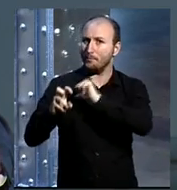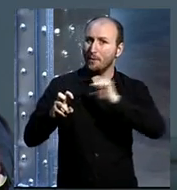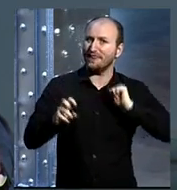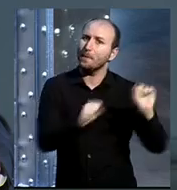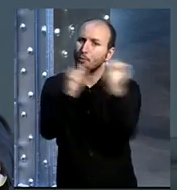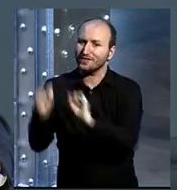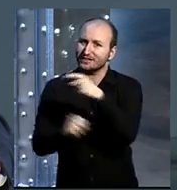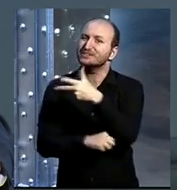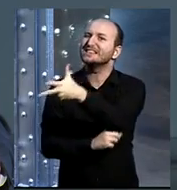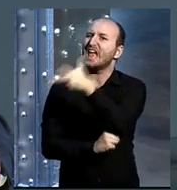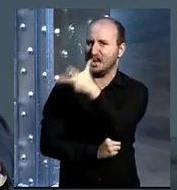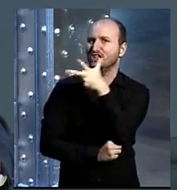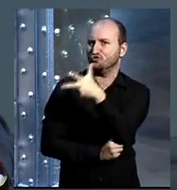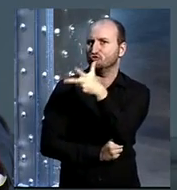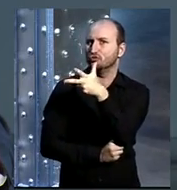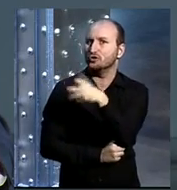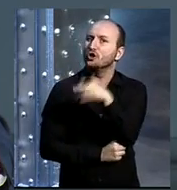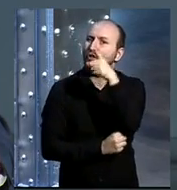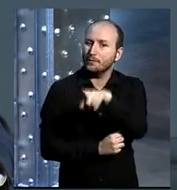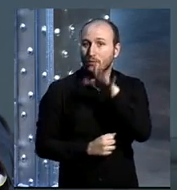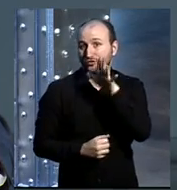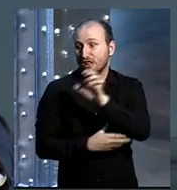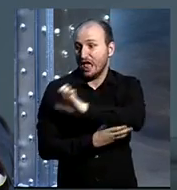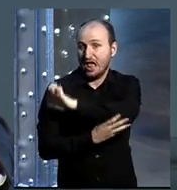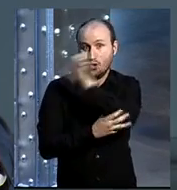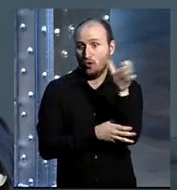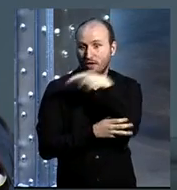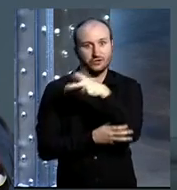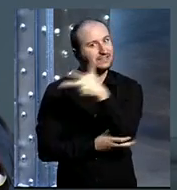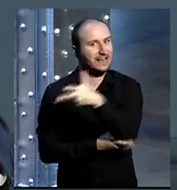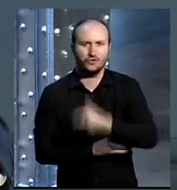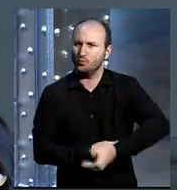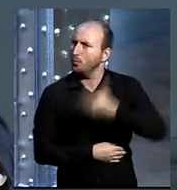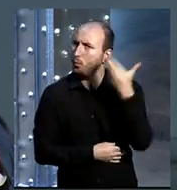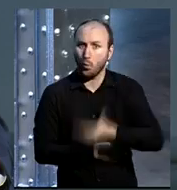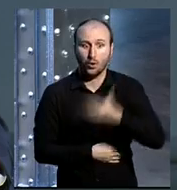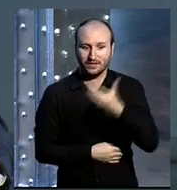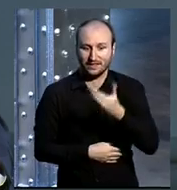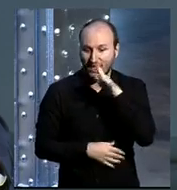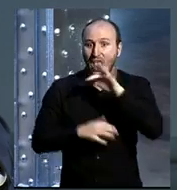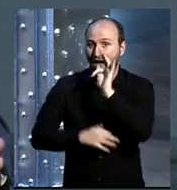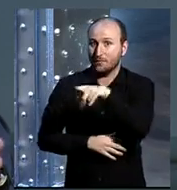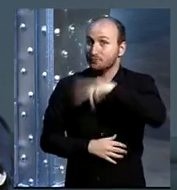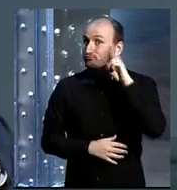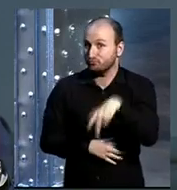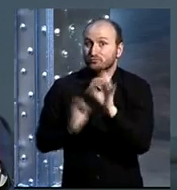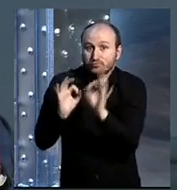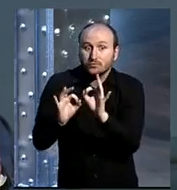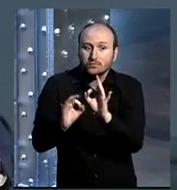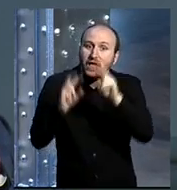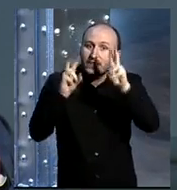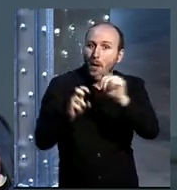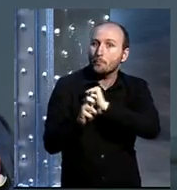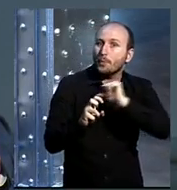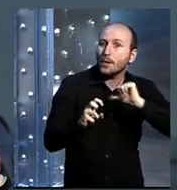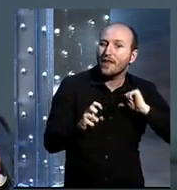protegido. En el caso de Europa es un derecho fundamental, de los que tenemos reconocidos. La privacidad tiene que ver sin